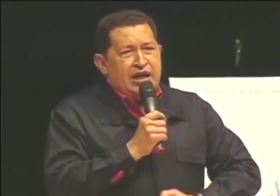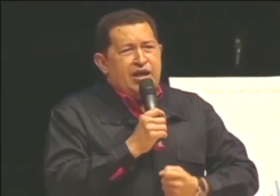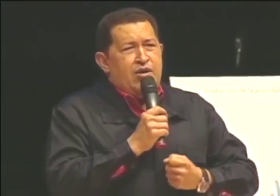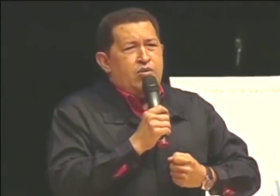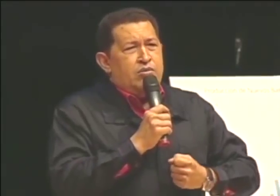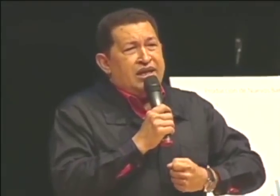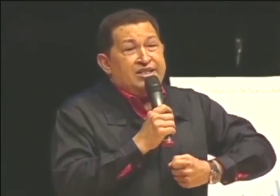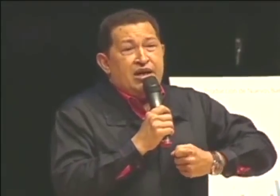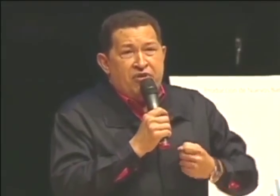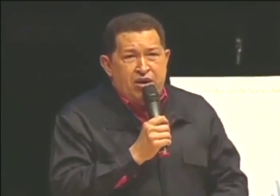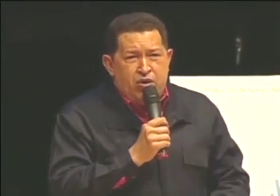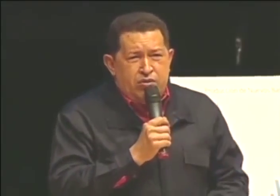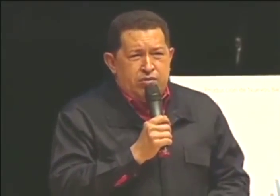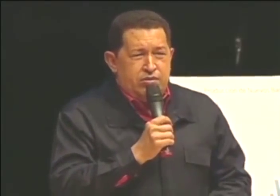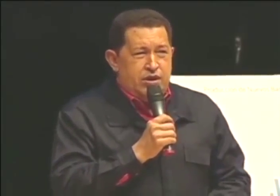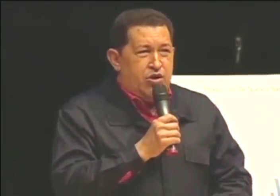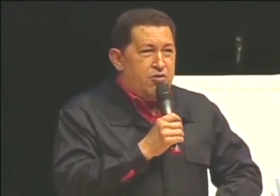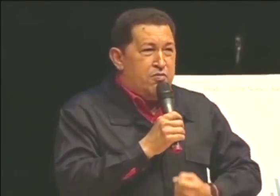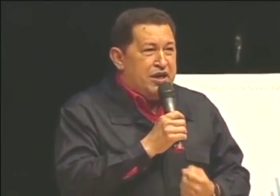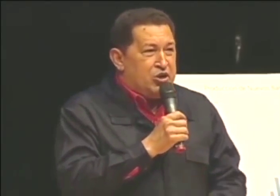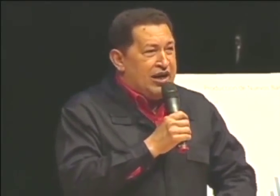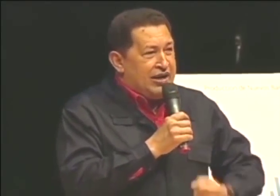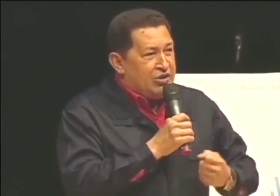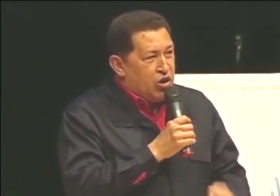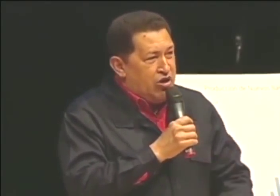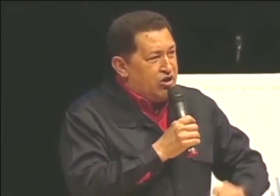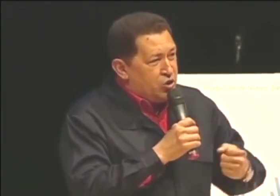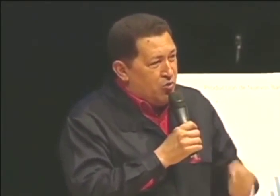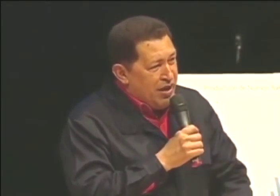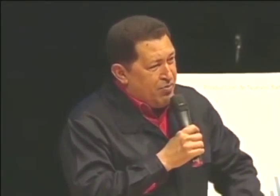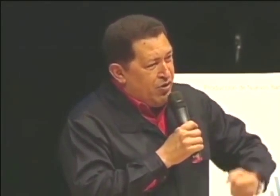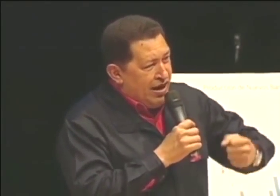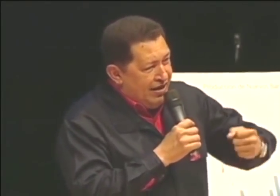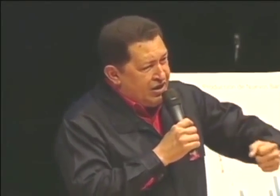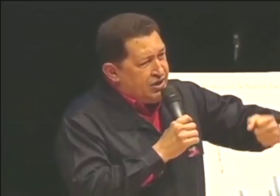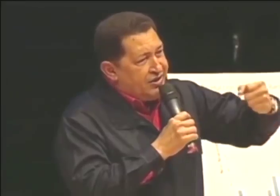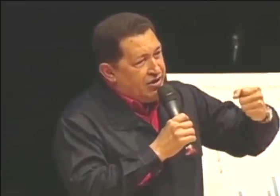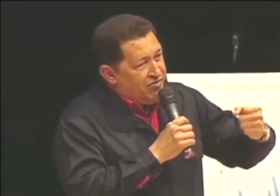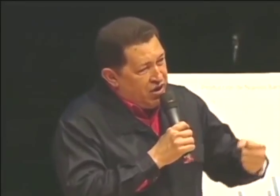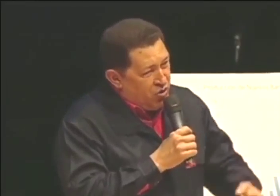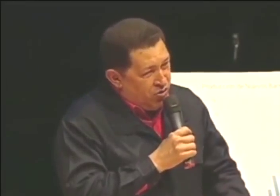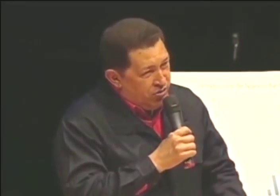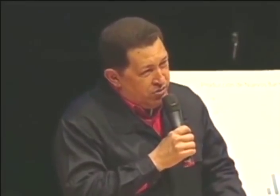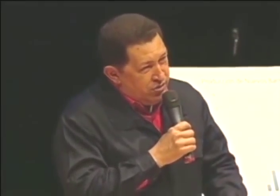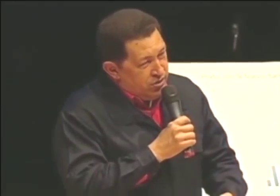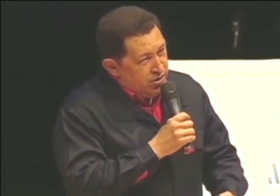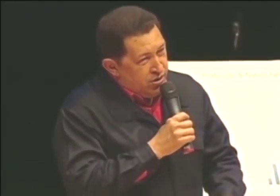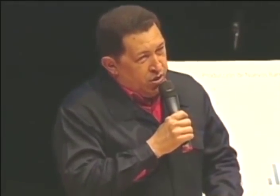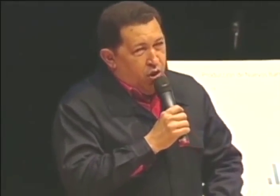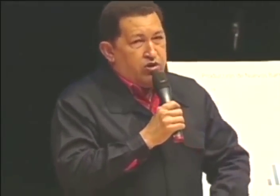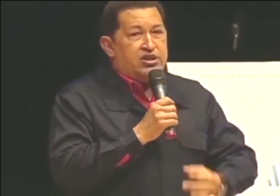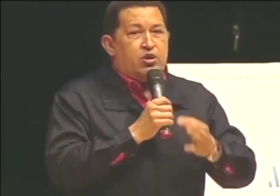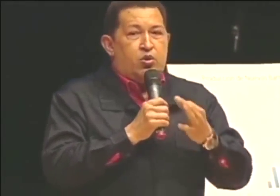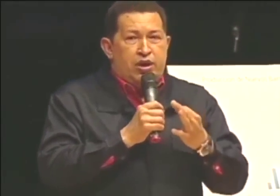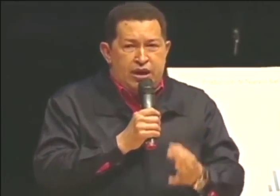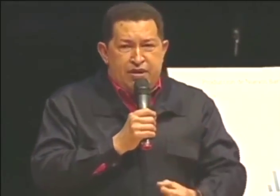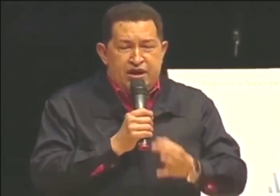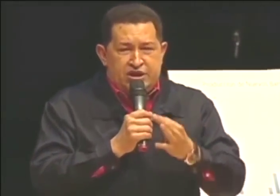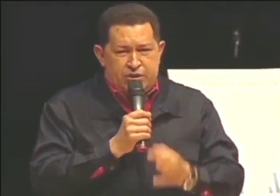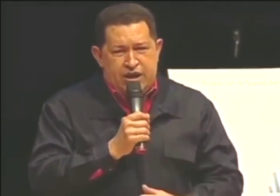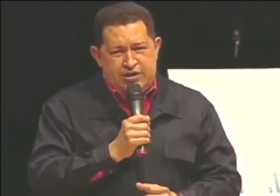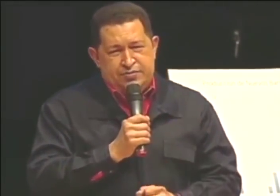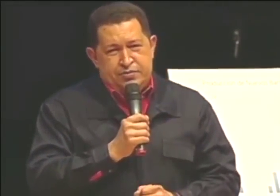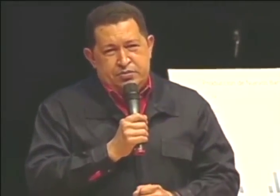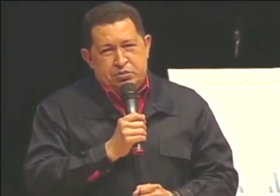La meta es un desafío y yo invito a que todos nos sumemos a ese desafío. Construir